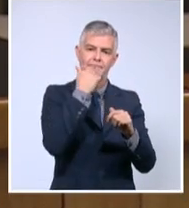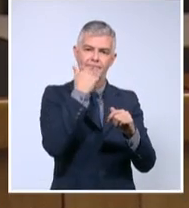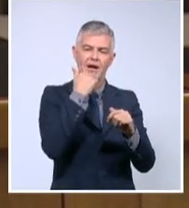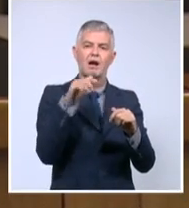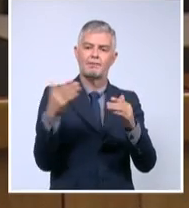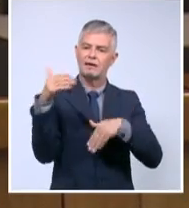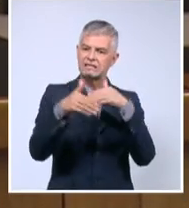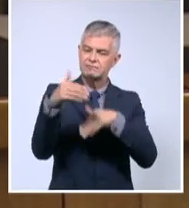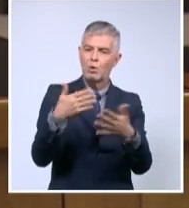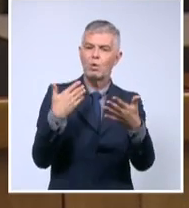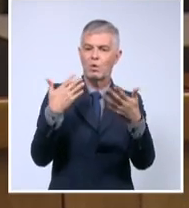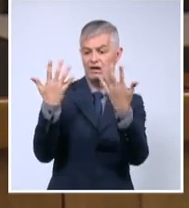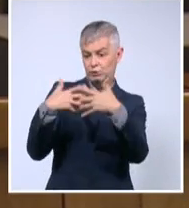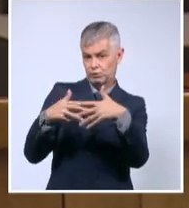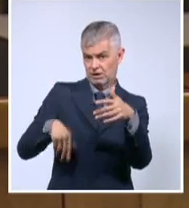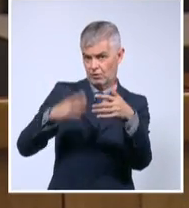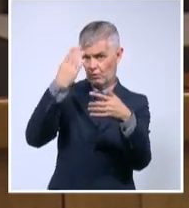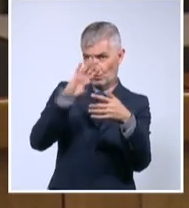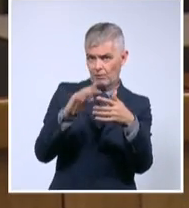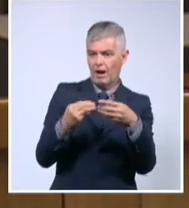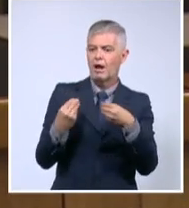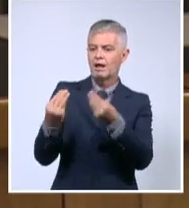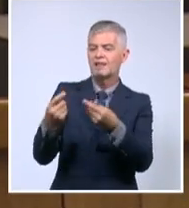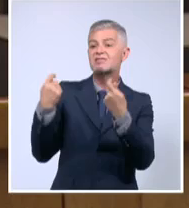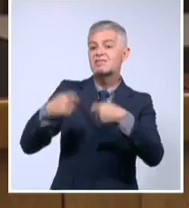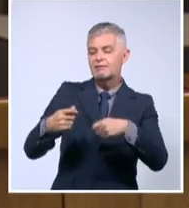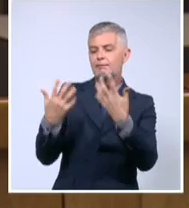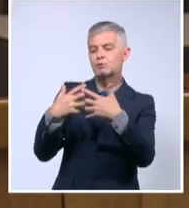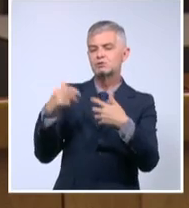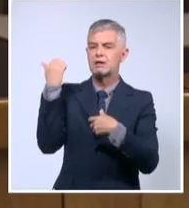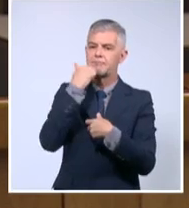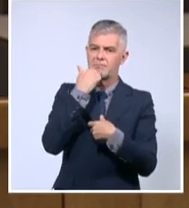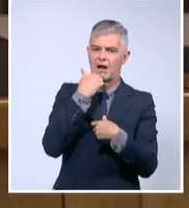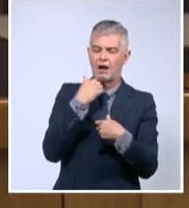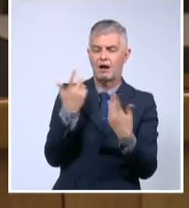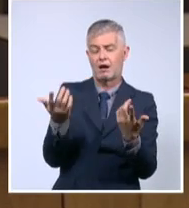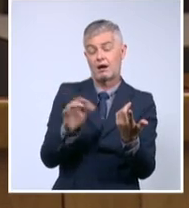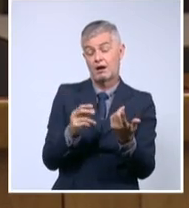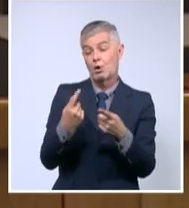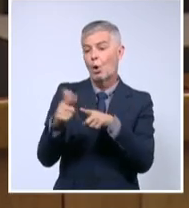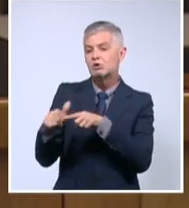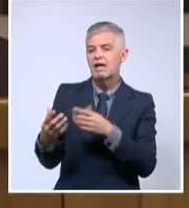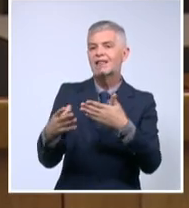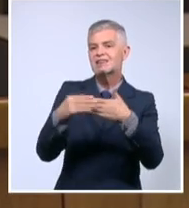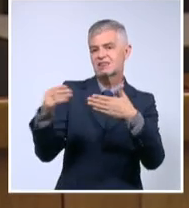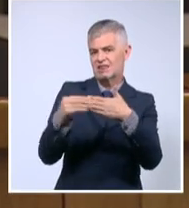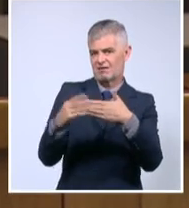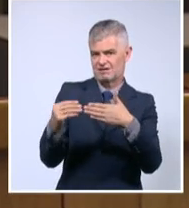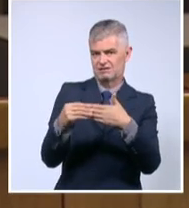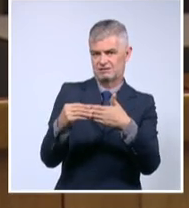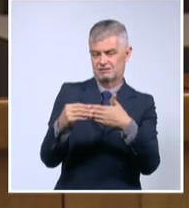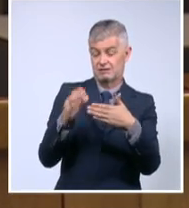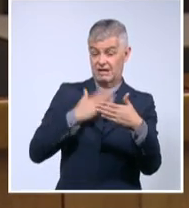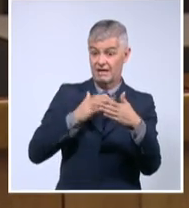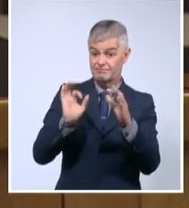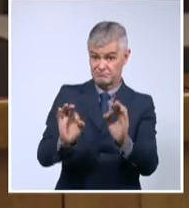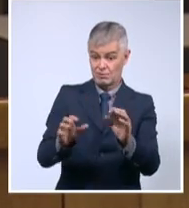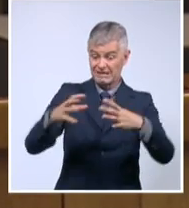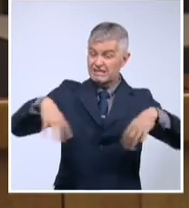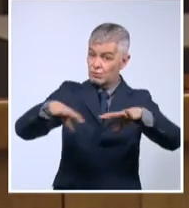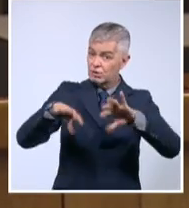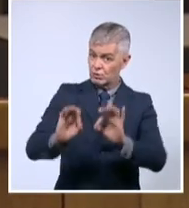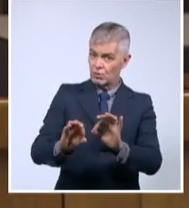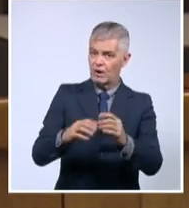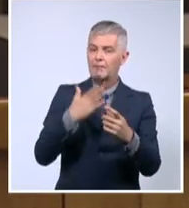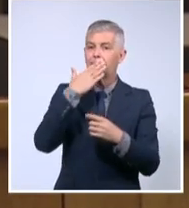como proveedor de las ventas minoristas y mayoristas en divisas. En ese contexto, será preciso mejorar el